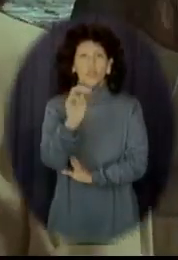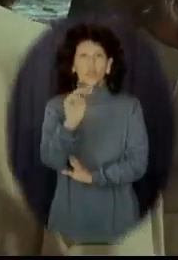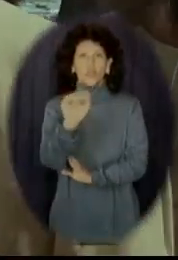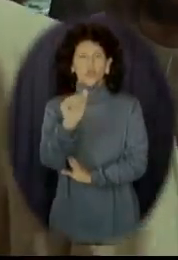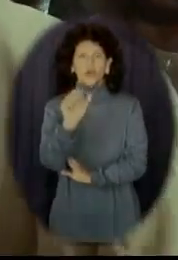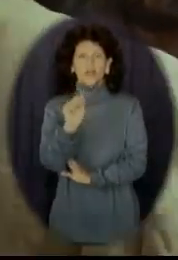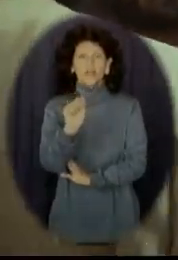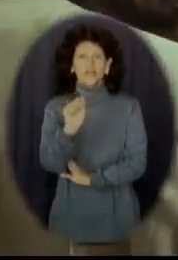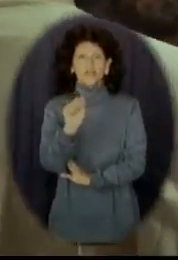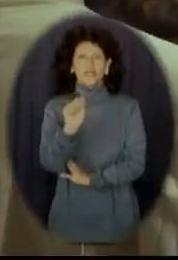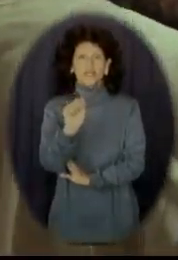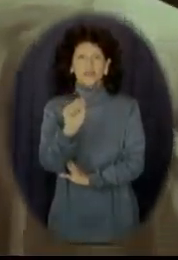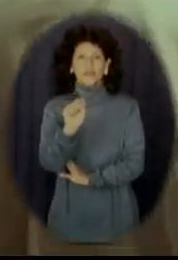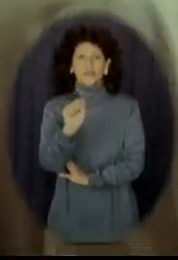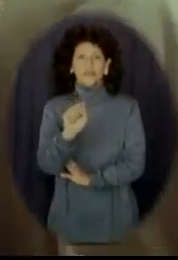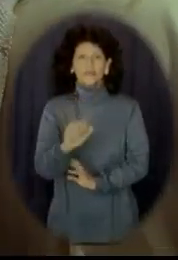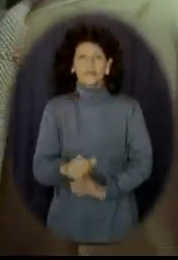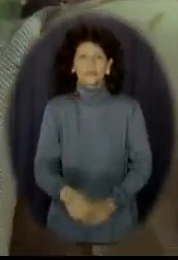Tomás.